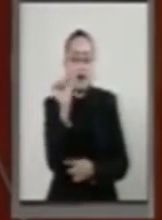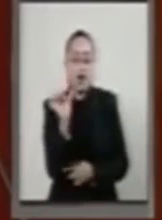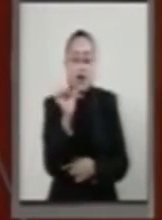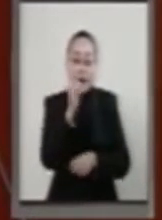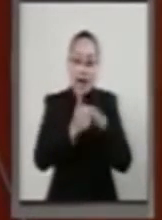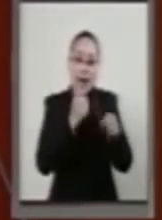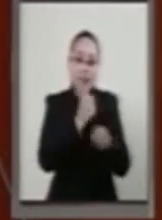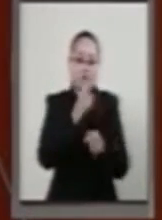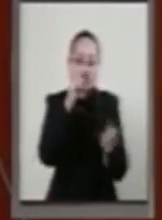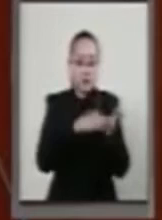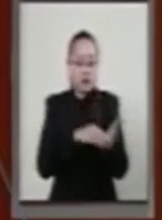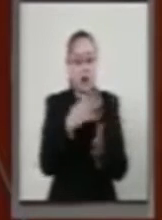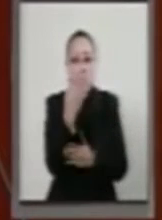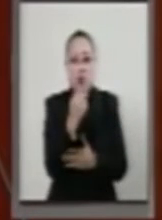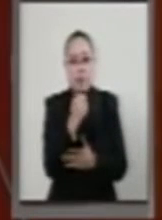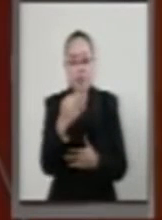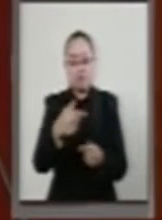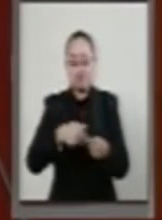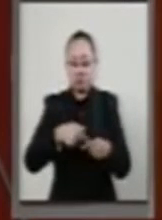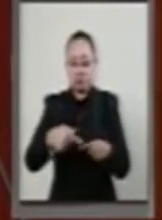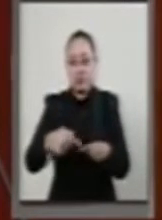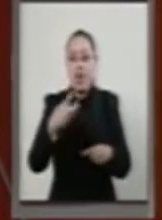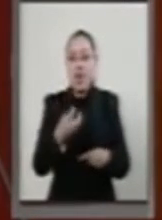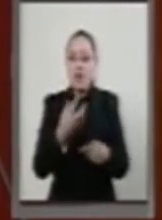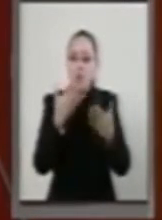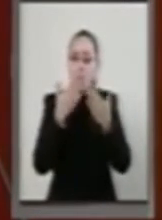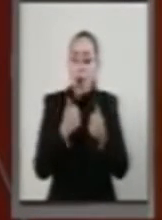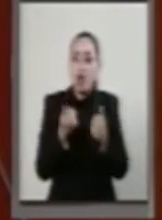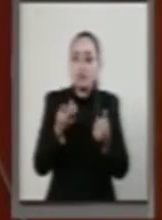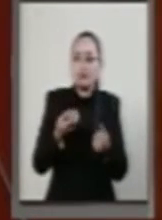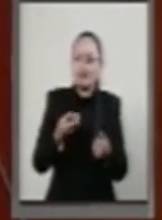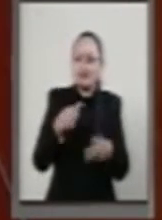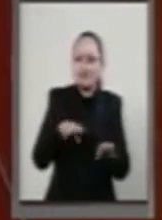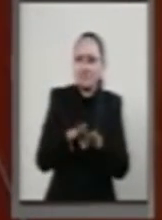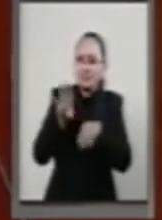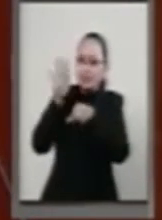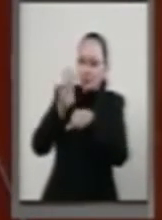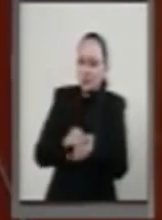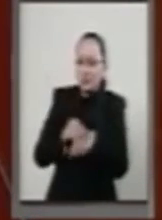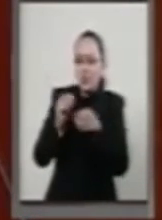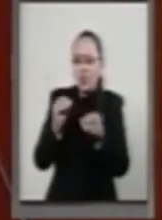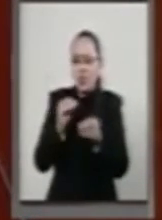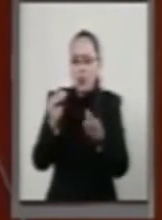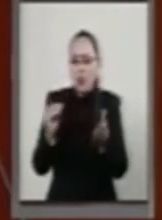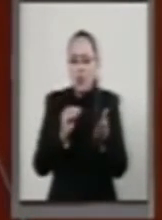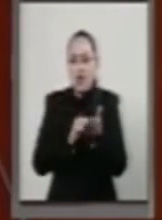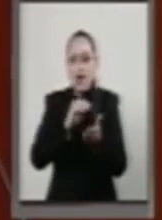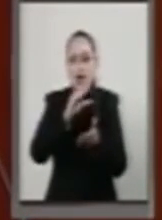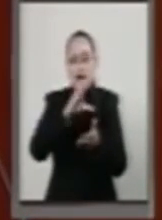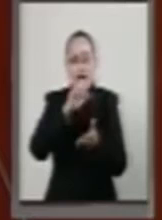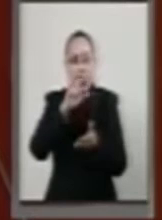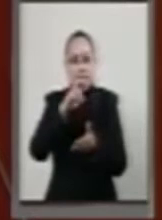enero del 2009 a la fecha no se han solicitado la prórroga la de